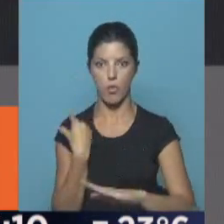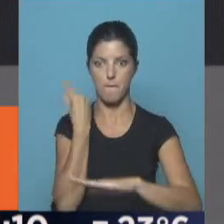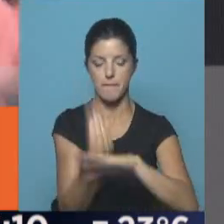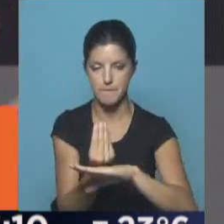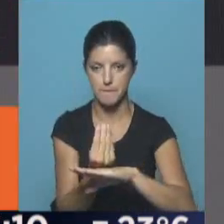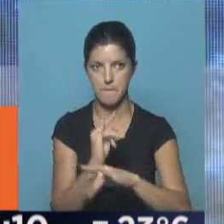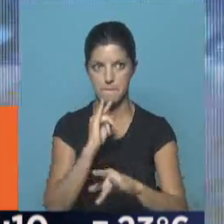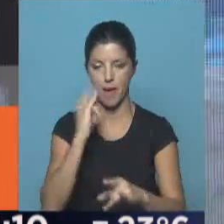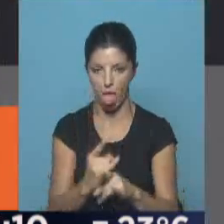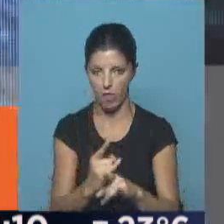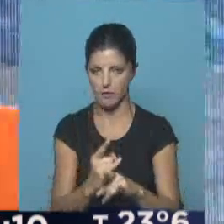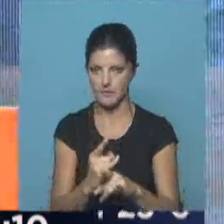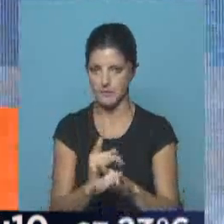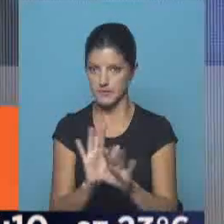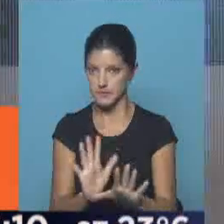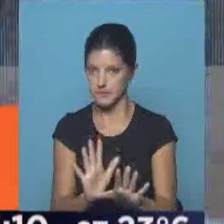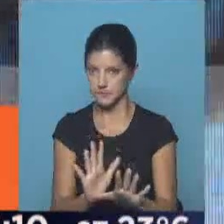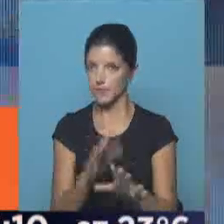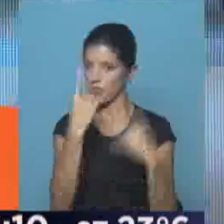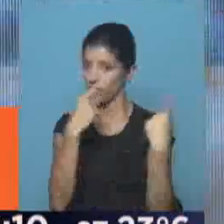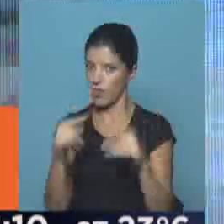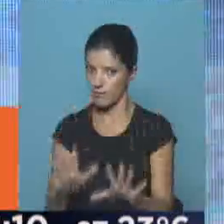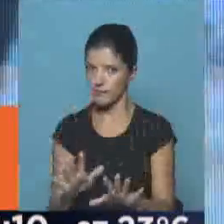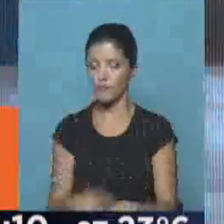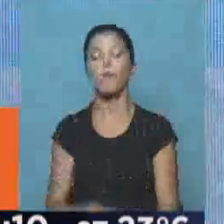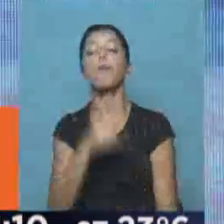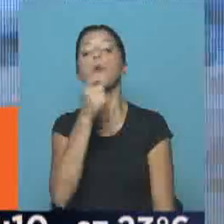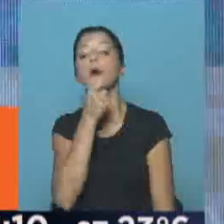poder, cuando se sientan en el Salón Oval, se dan cuenta que no es así. Y Trump